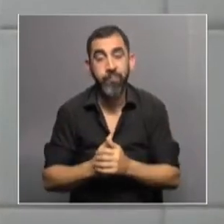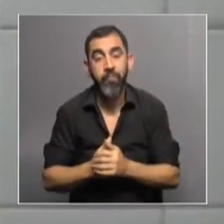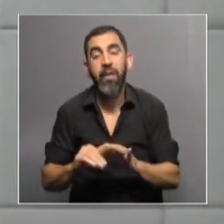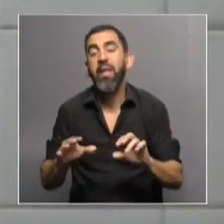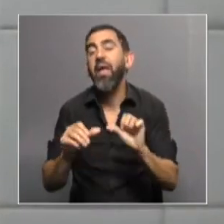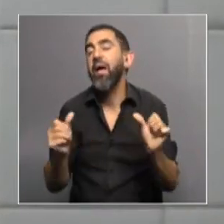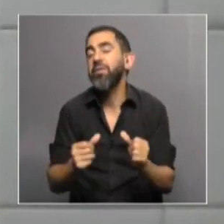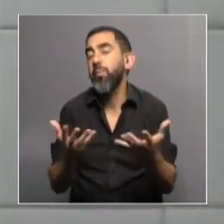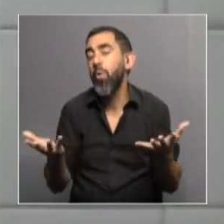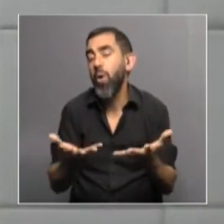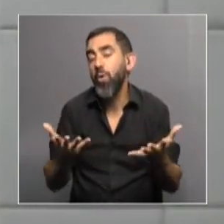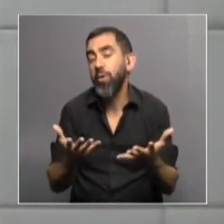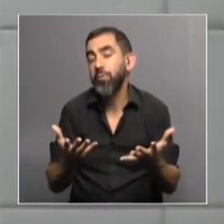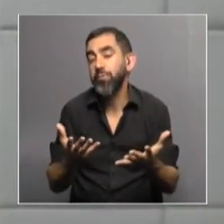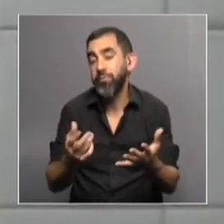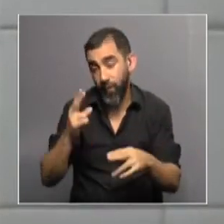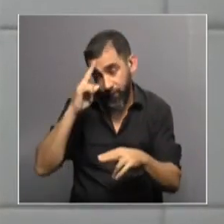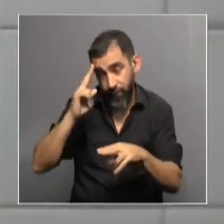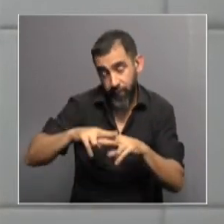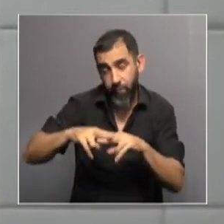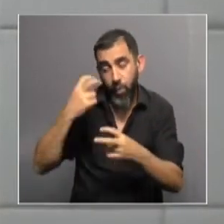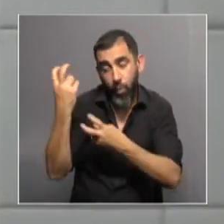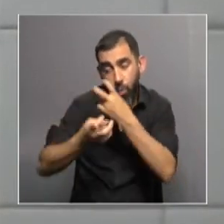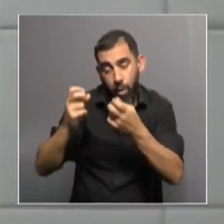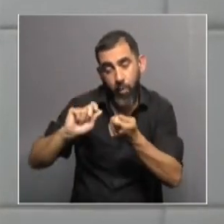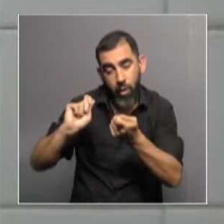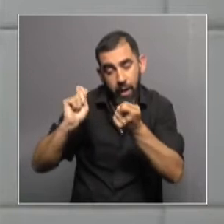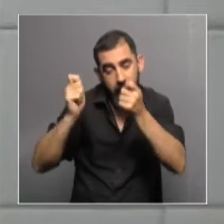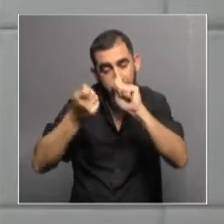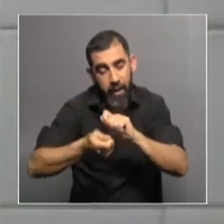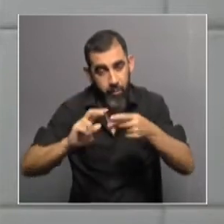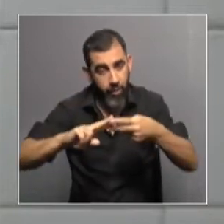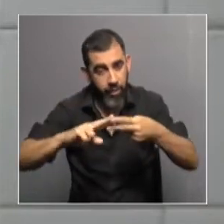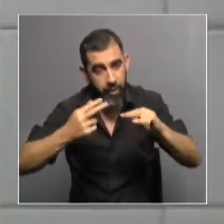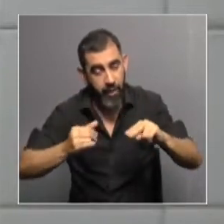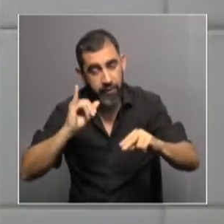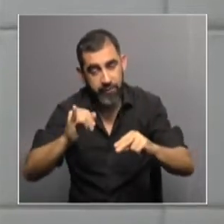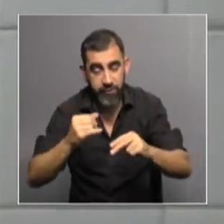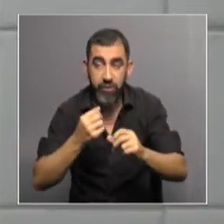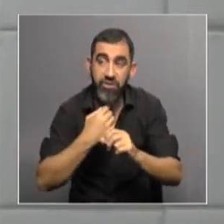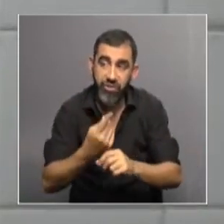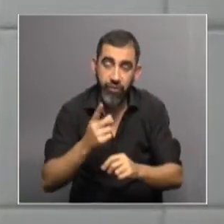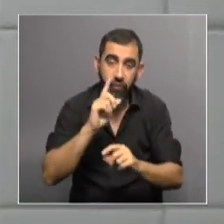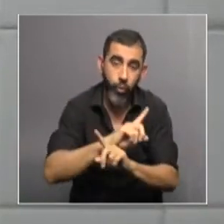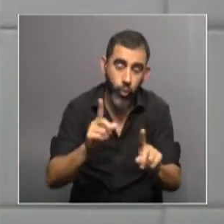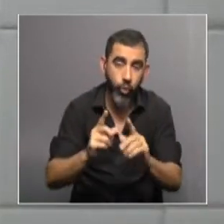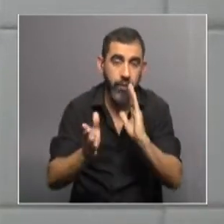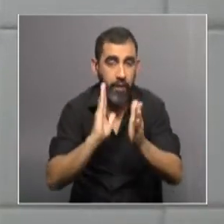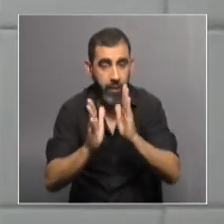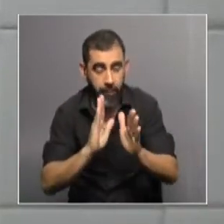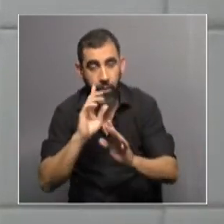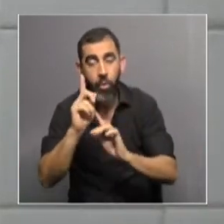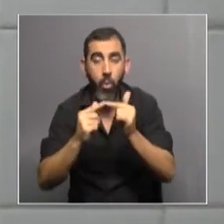es testear a los enfermos buscando toda una serie de mutaciones si va a ser sensible a la inmunoterapia si va a ser sensible a determinados